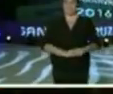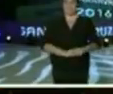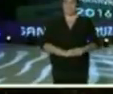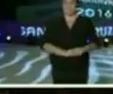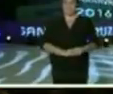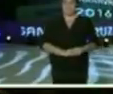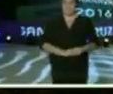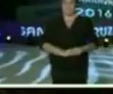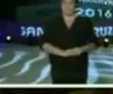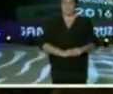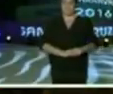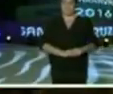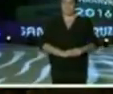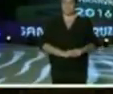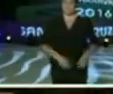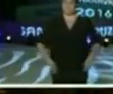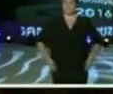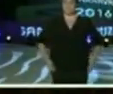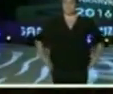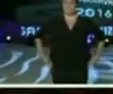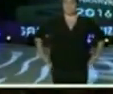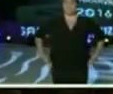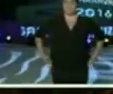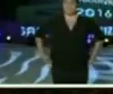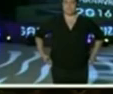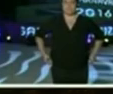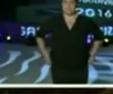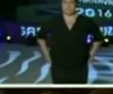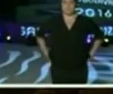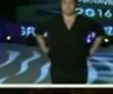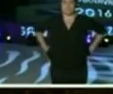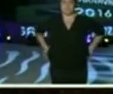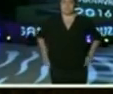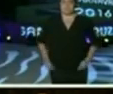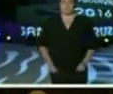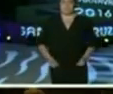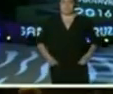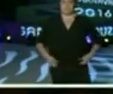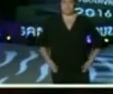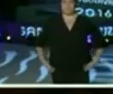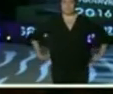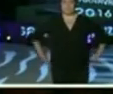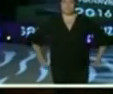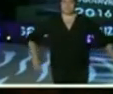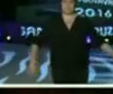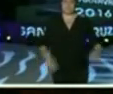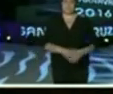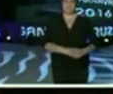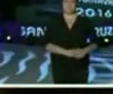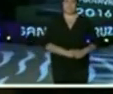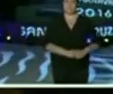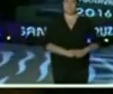Murga nació para criticar. Primi se dirige a todos nosotros después de coger un poco de resuello en este primer tema de Bambones, una